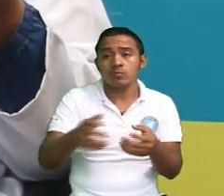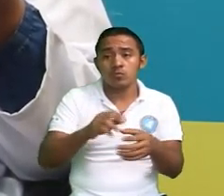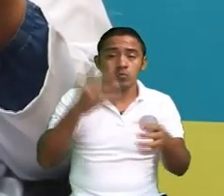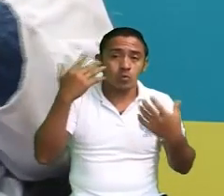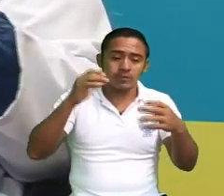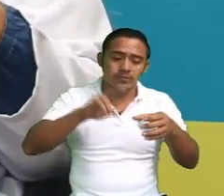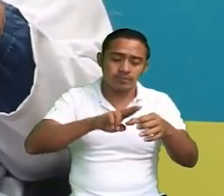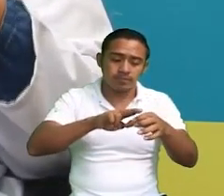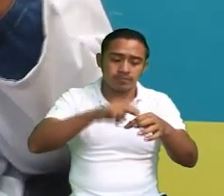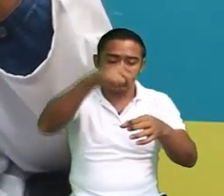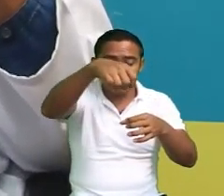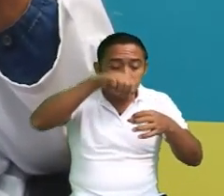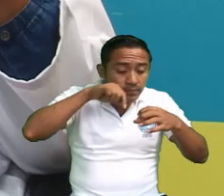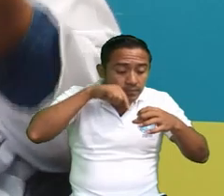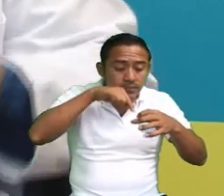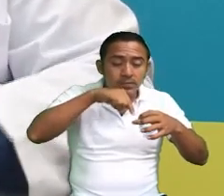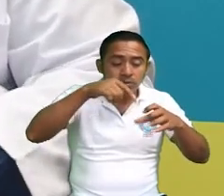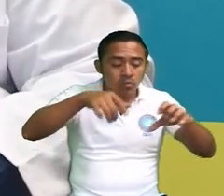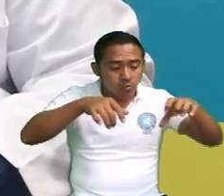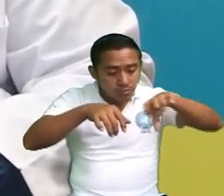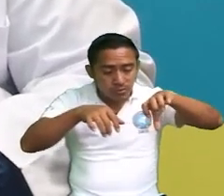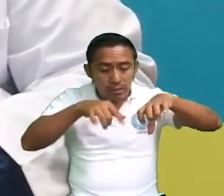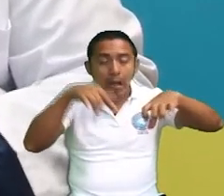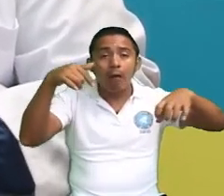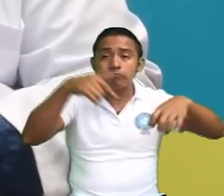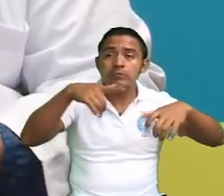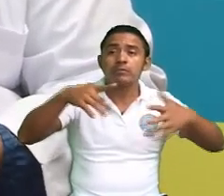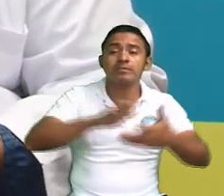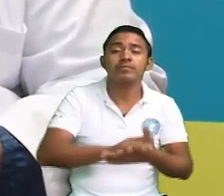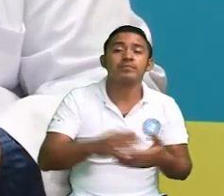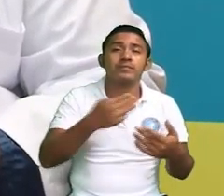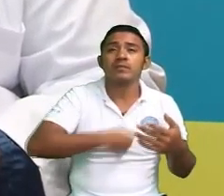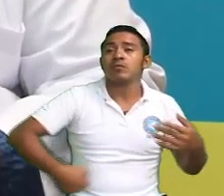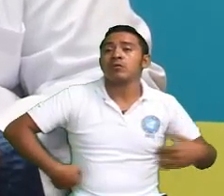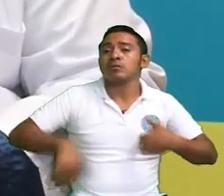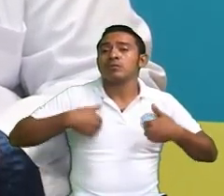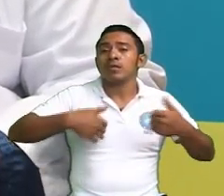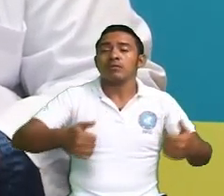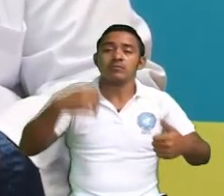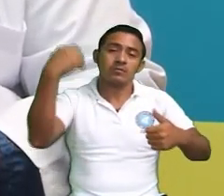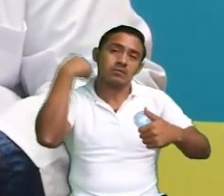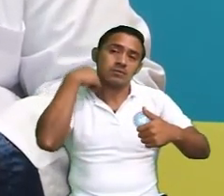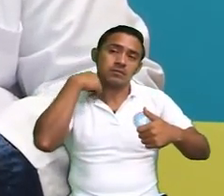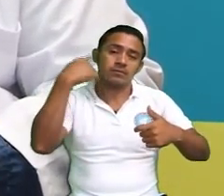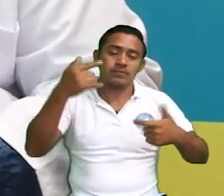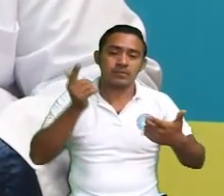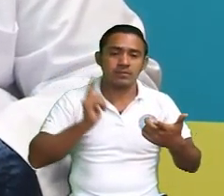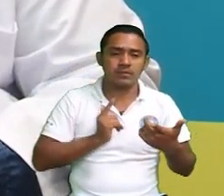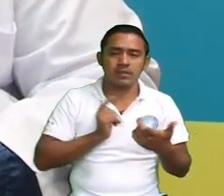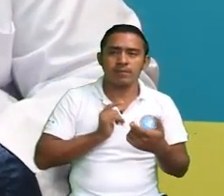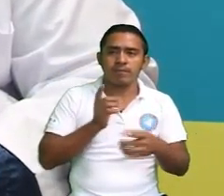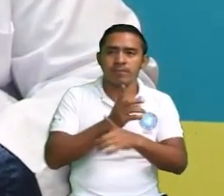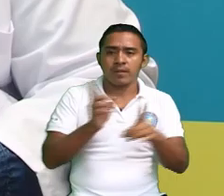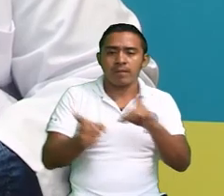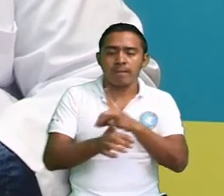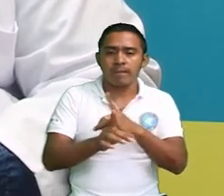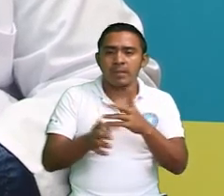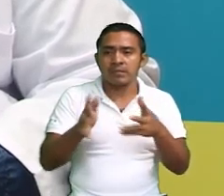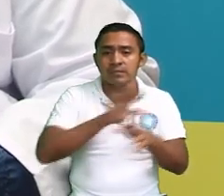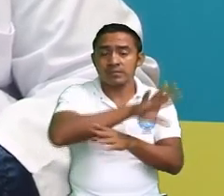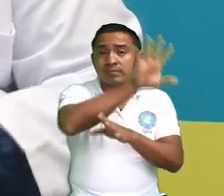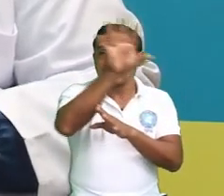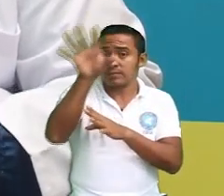enlatados, fundamental. El Ministerio de Salud siempre cuenta con el Departamento de Salud Ambiental